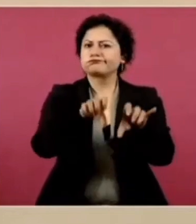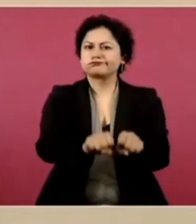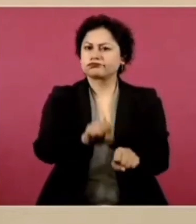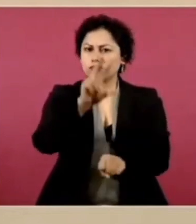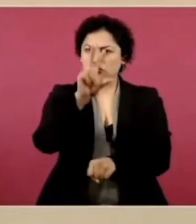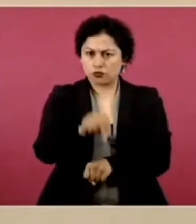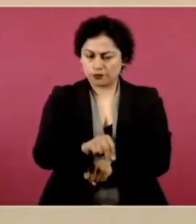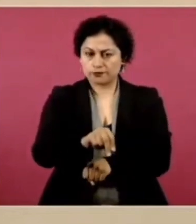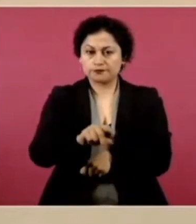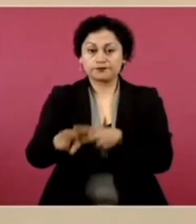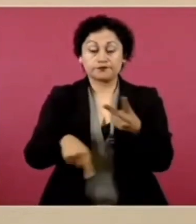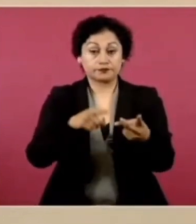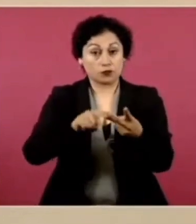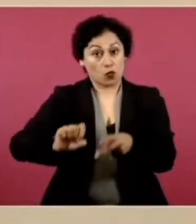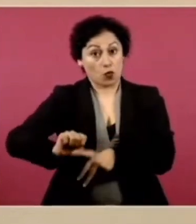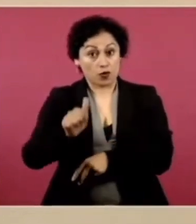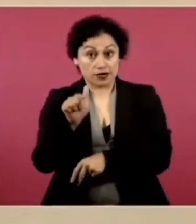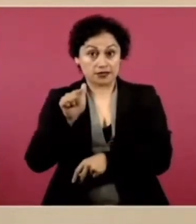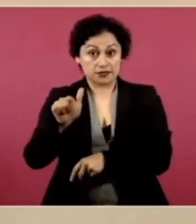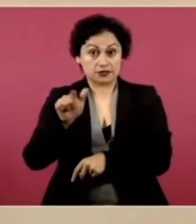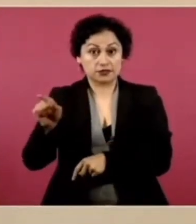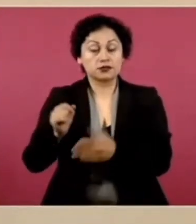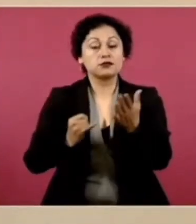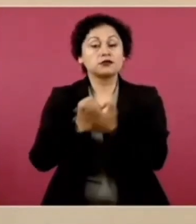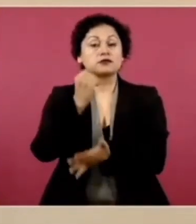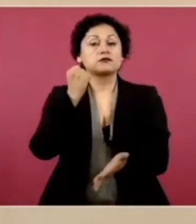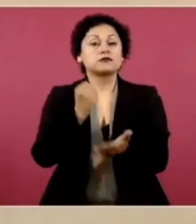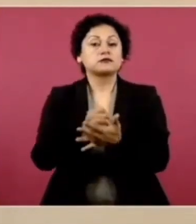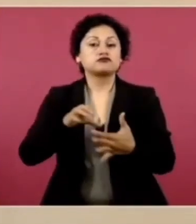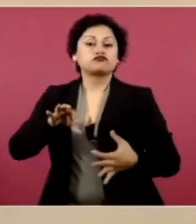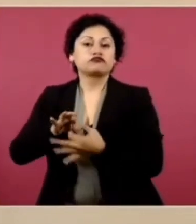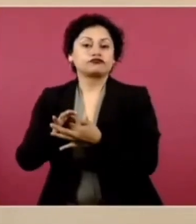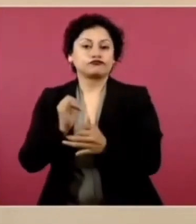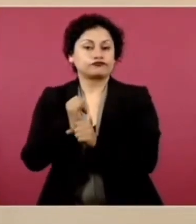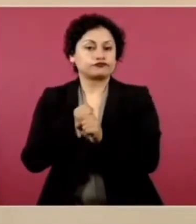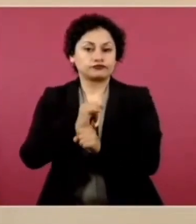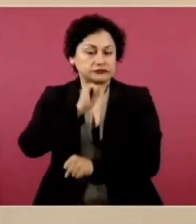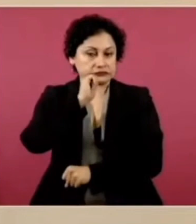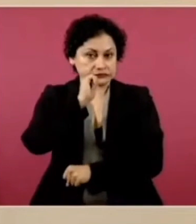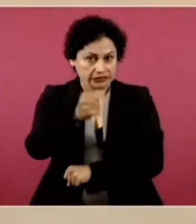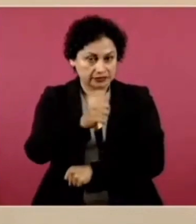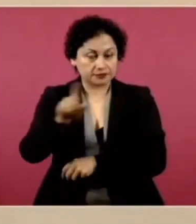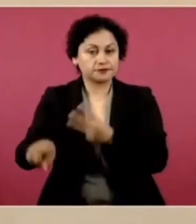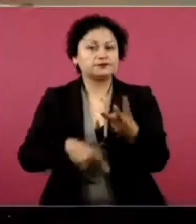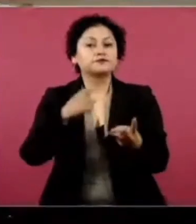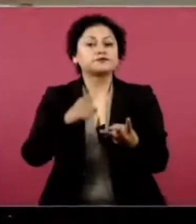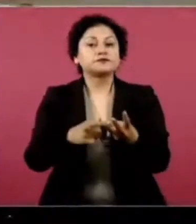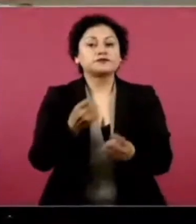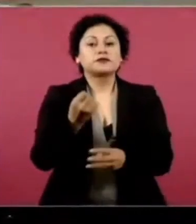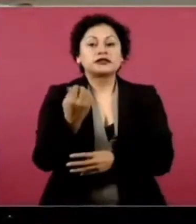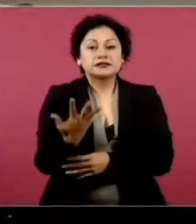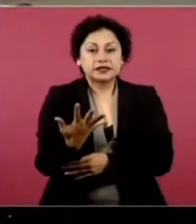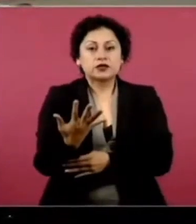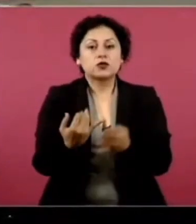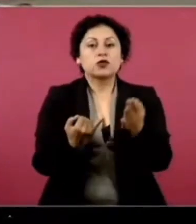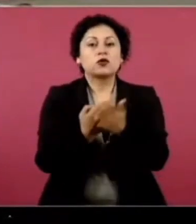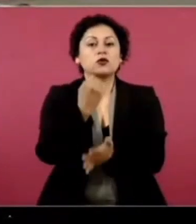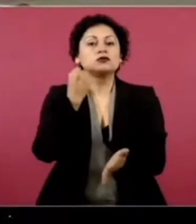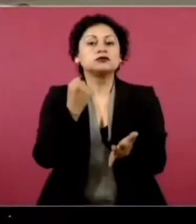17 declaró no vinculación a proceso y ha emitido 5 sentencias